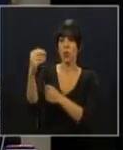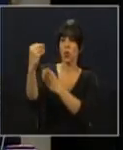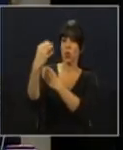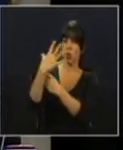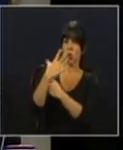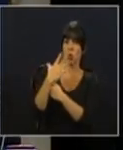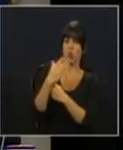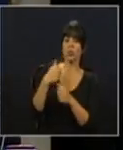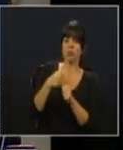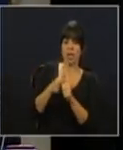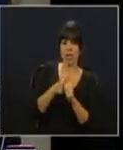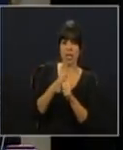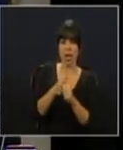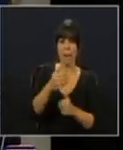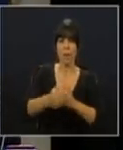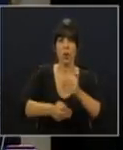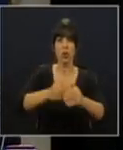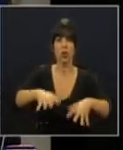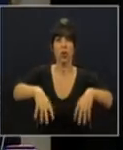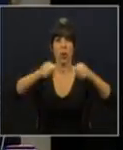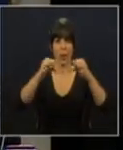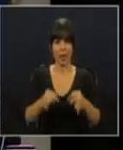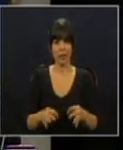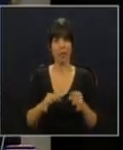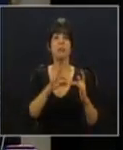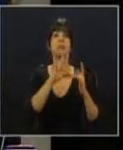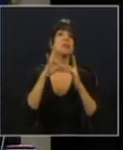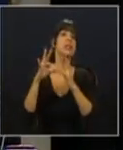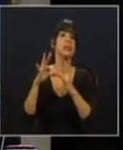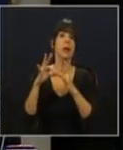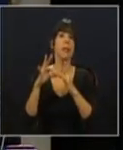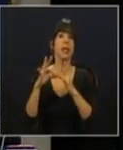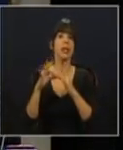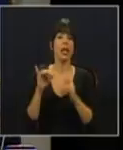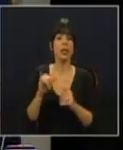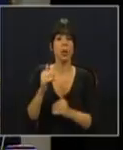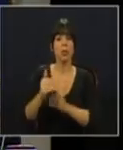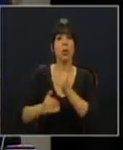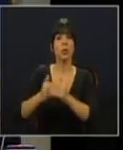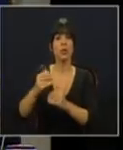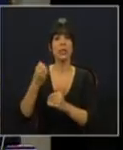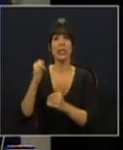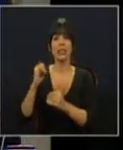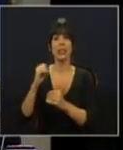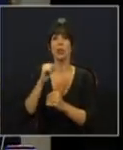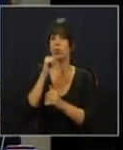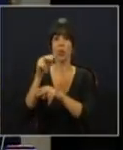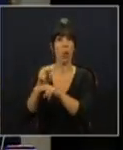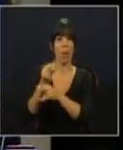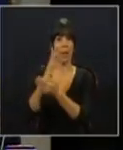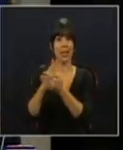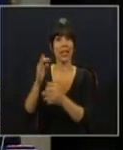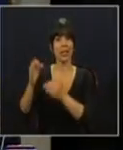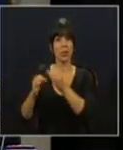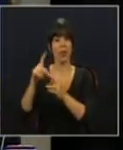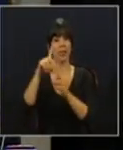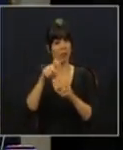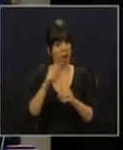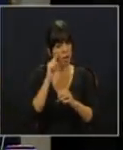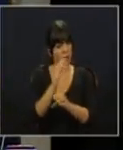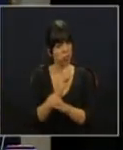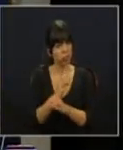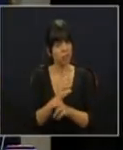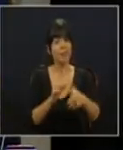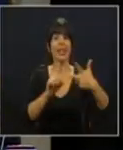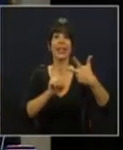en los procesos de toma de decisiones, en particular aquellos que no son tutelados por los tribunales. La